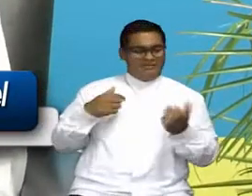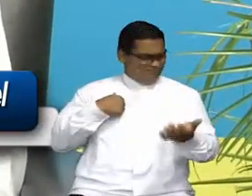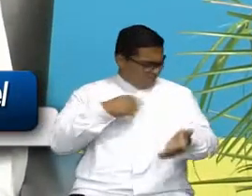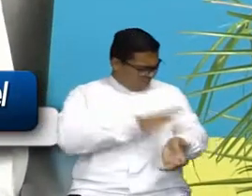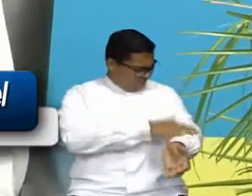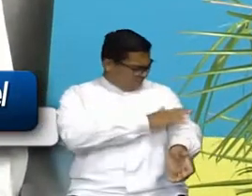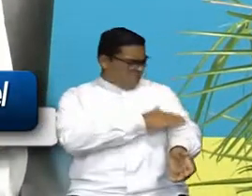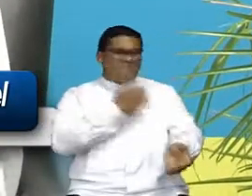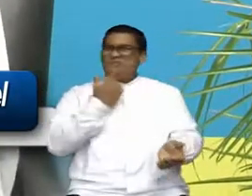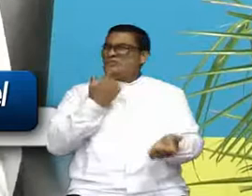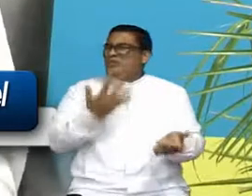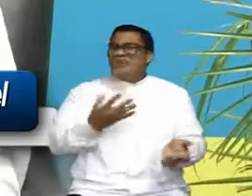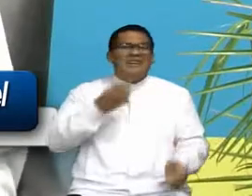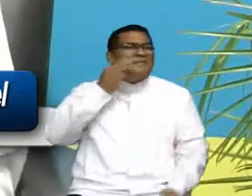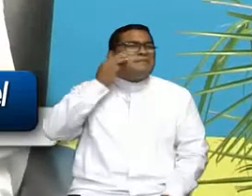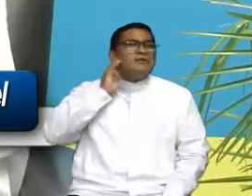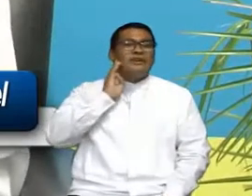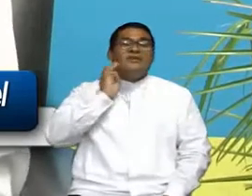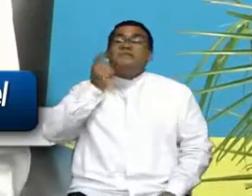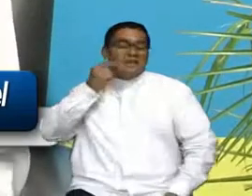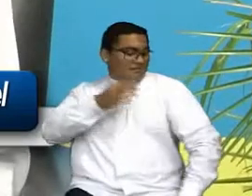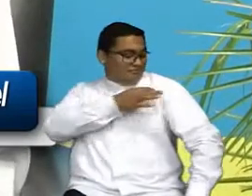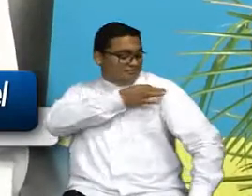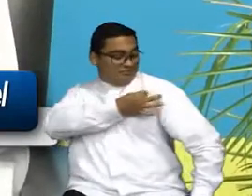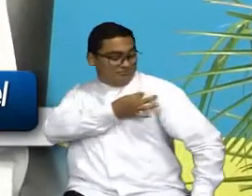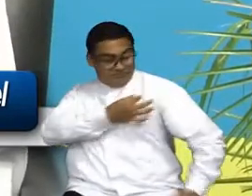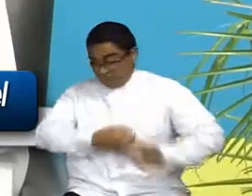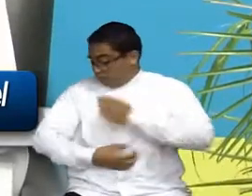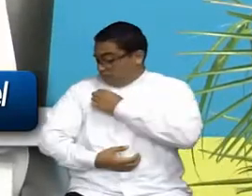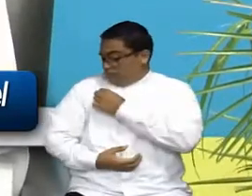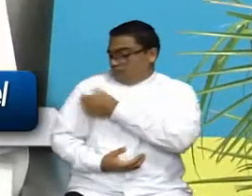me he golpeado y los enseña. Y tienen varios,